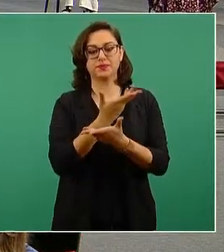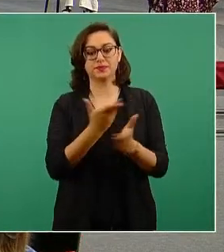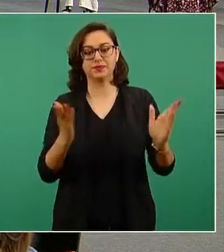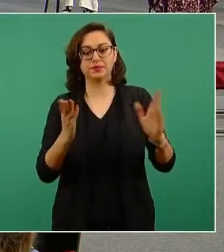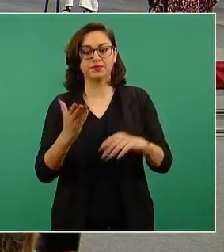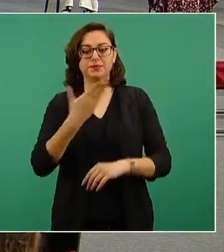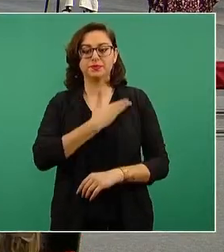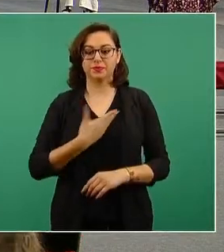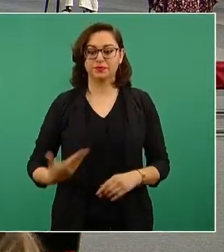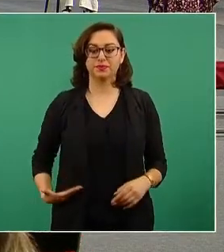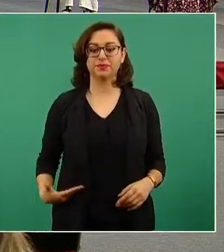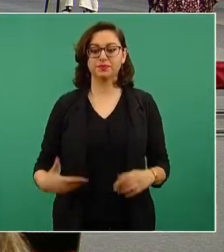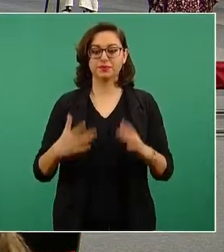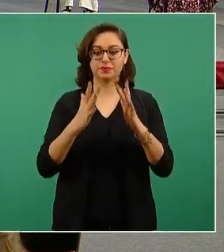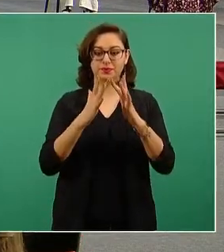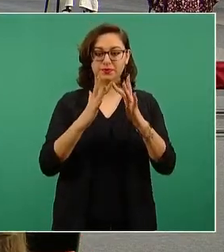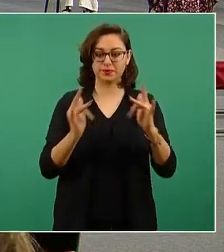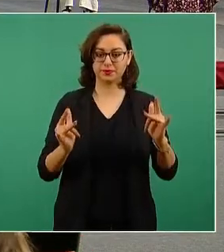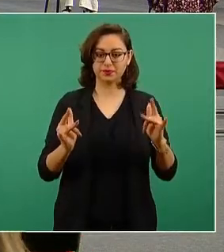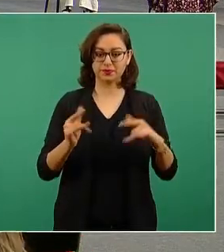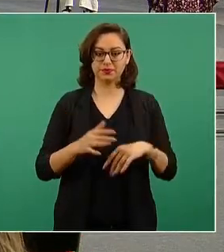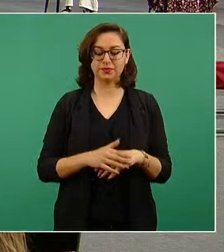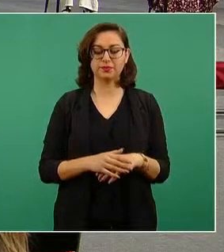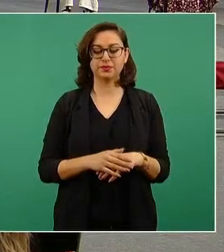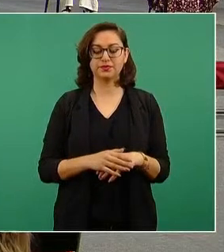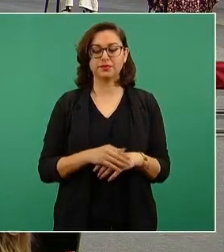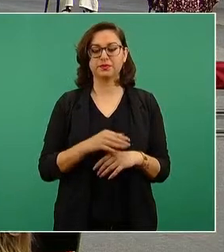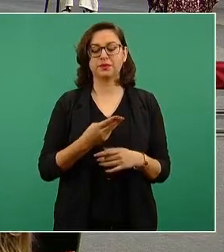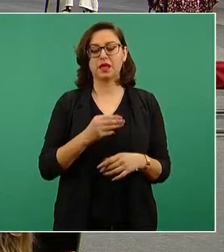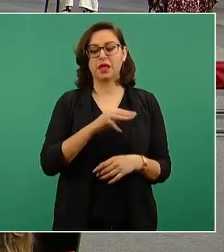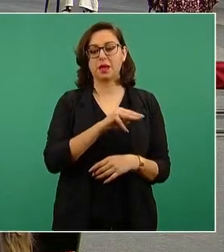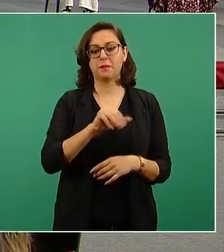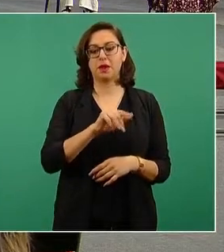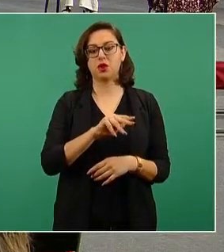presidente de Francia, Emmanuel Macron,